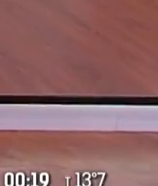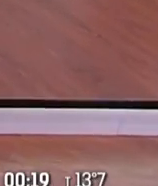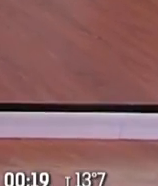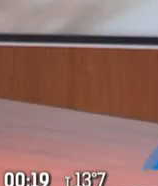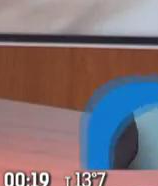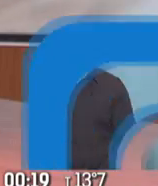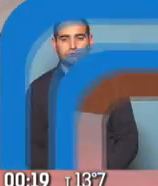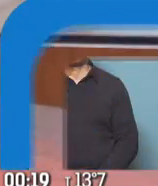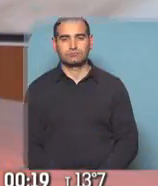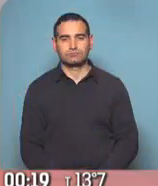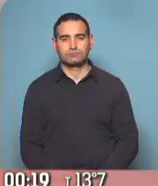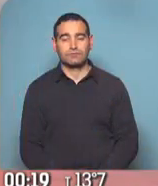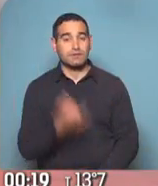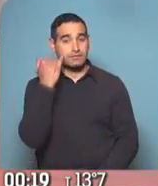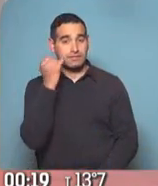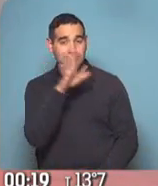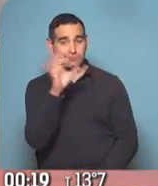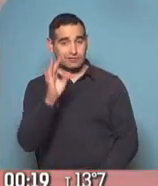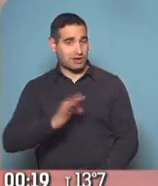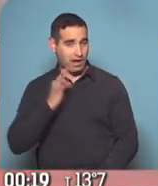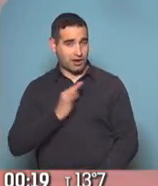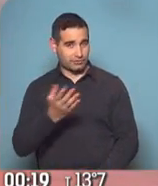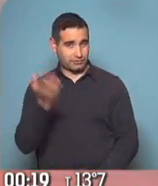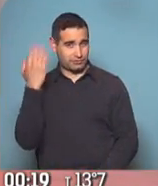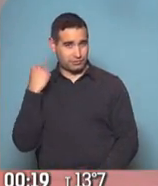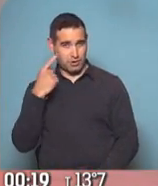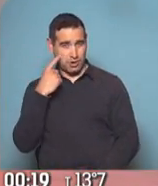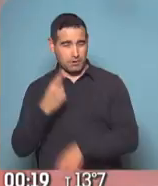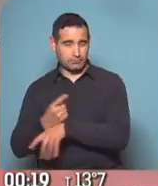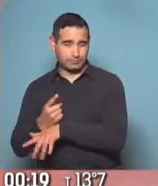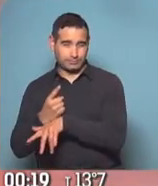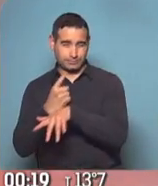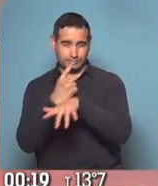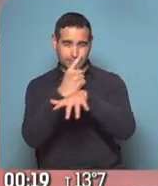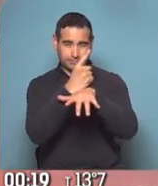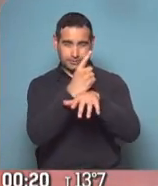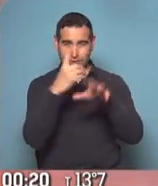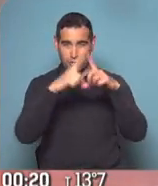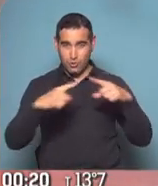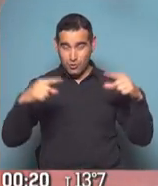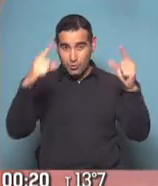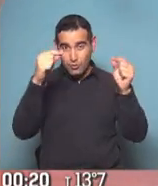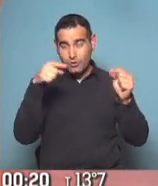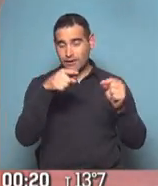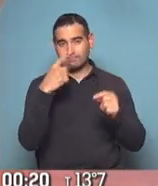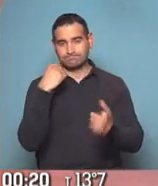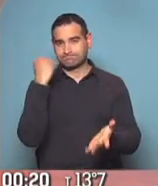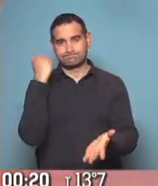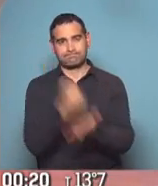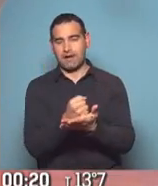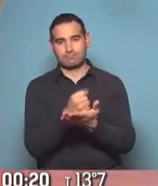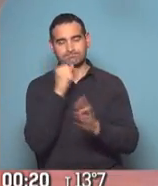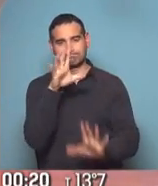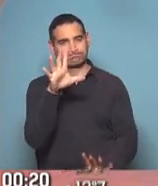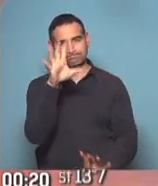hace 50 años el hombre llegaba a la luna y dejaba ahí una huella indeleble